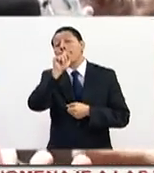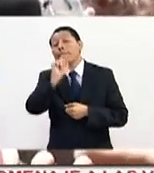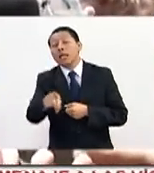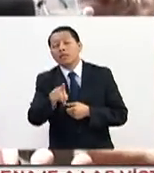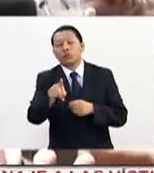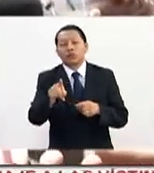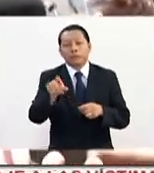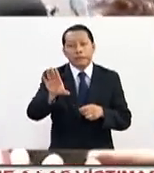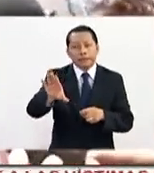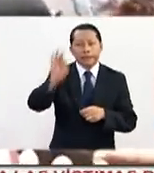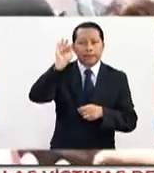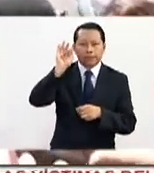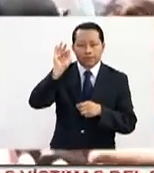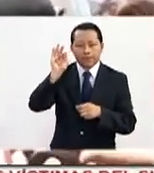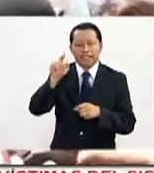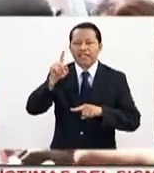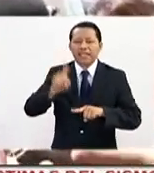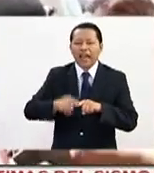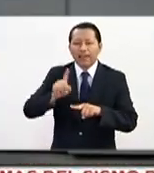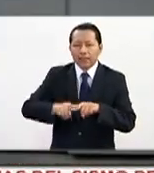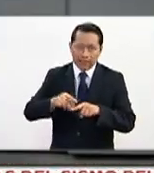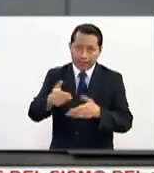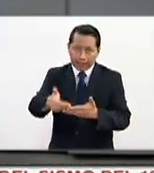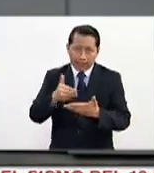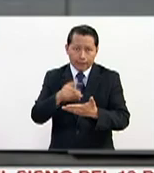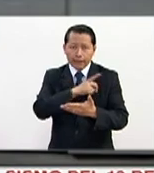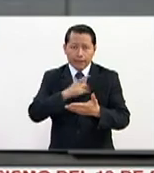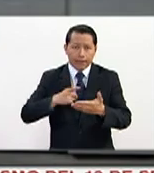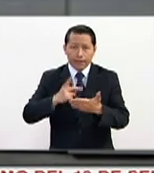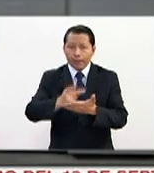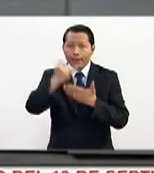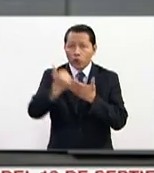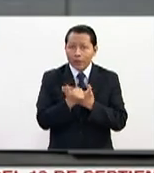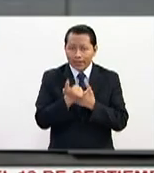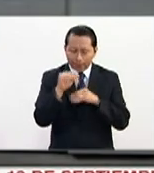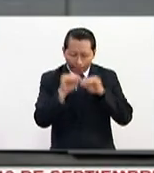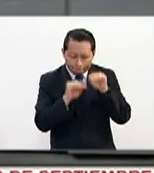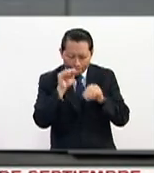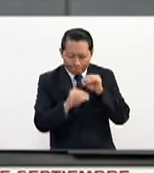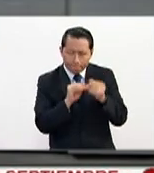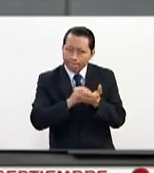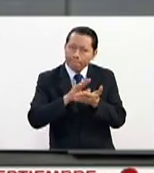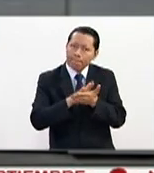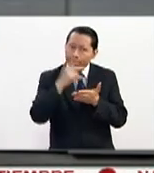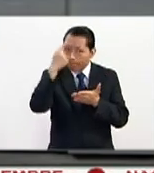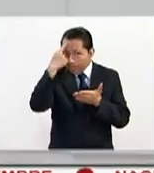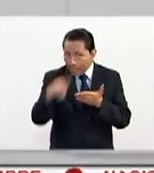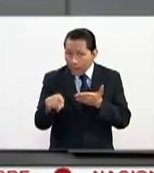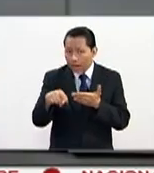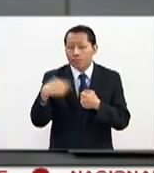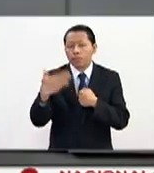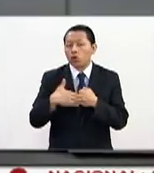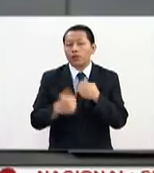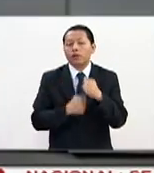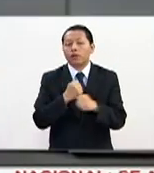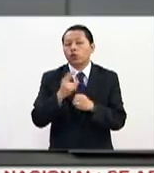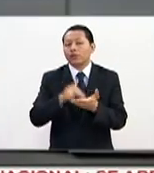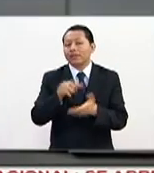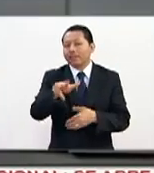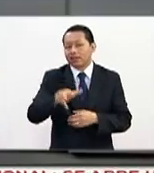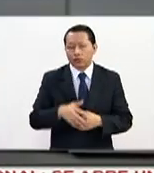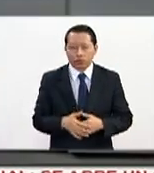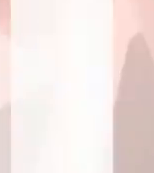antes de elegir al representante de la coalición se debe delinear el proyecto que plantearán para el próximo año, el